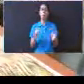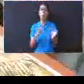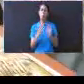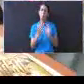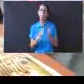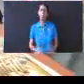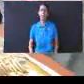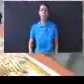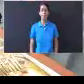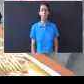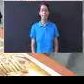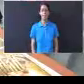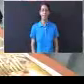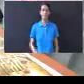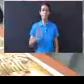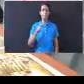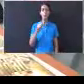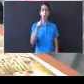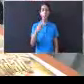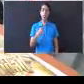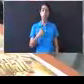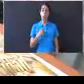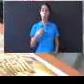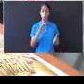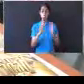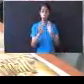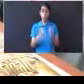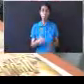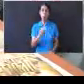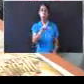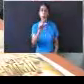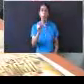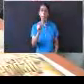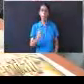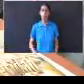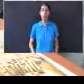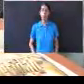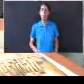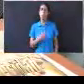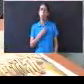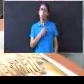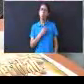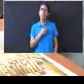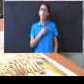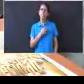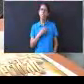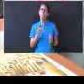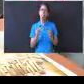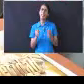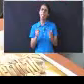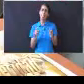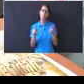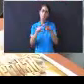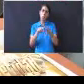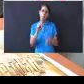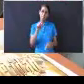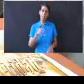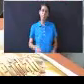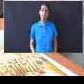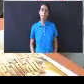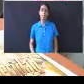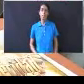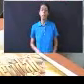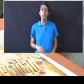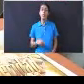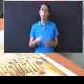Pero, mire, si usted se compara y yo nos comparamos con alguien, lo vamos a querer imitar. Y cuando uno imita a alguien, uno cae